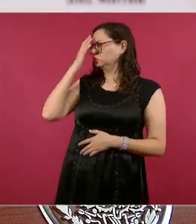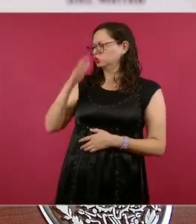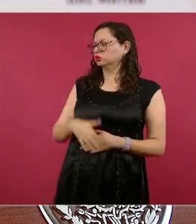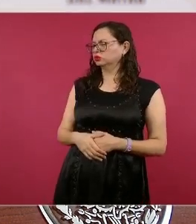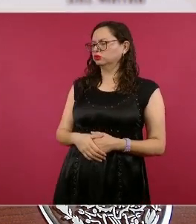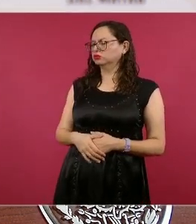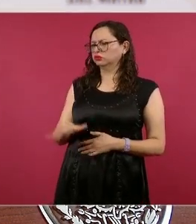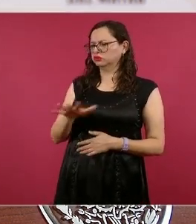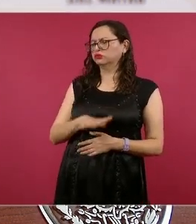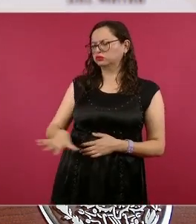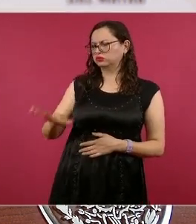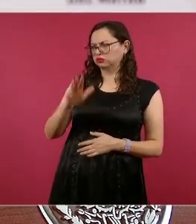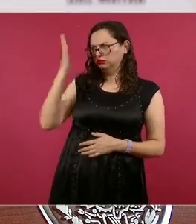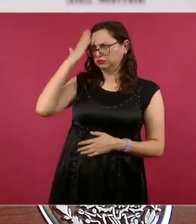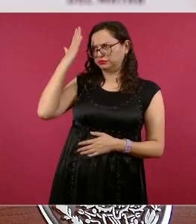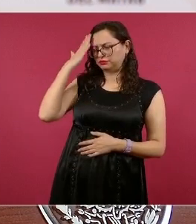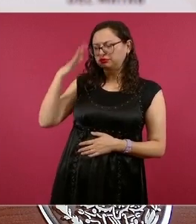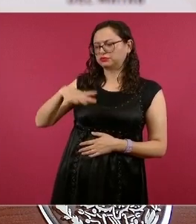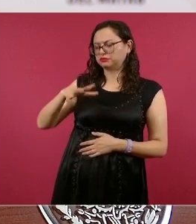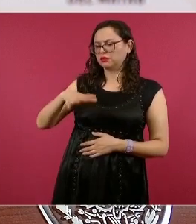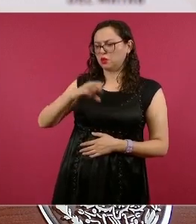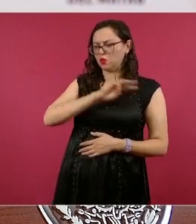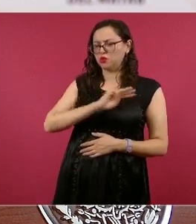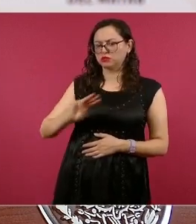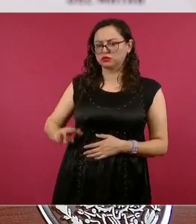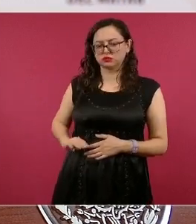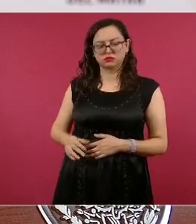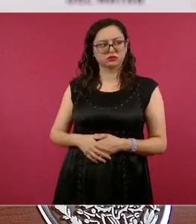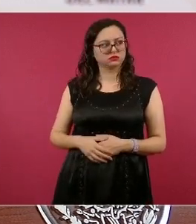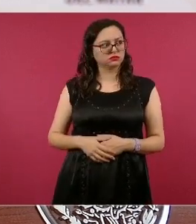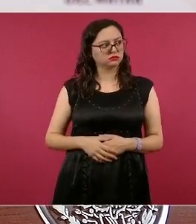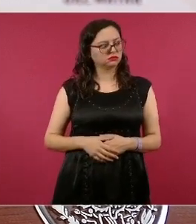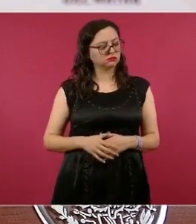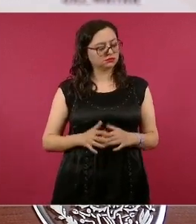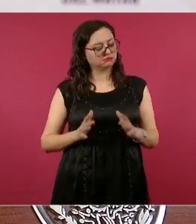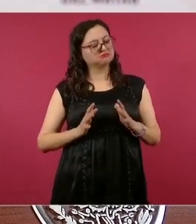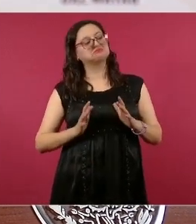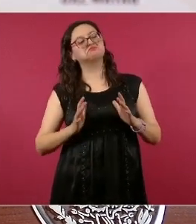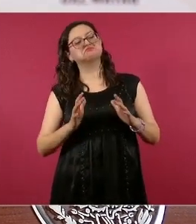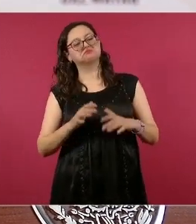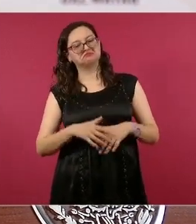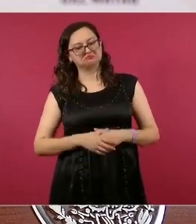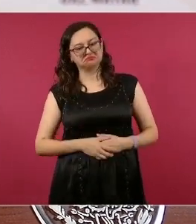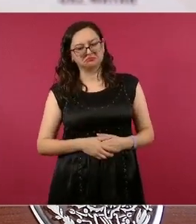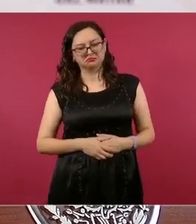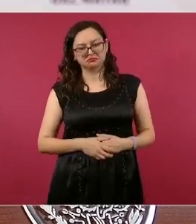cabecera municipal. Se queda así. Digo, pero ¿por qué me preguntas de Tayoltita?